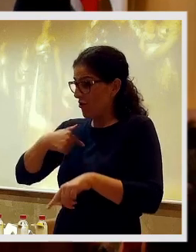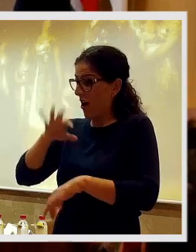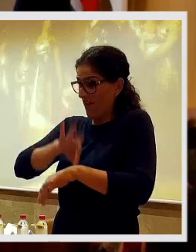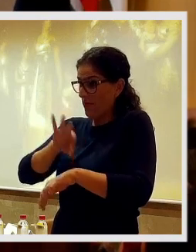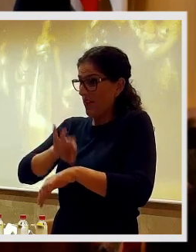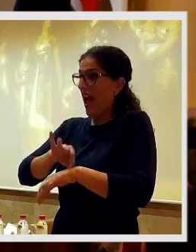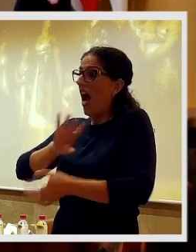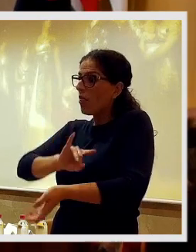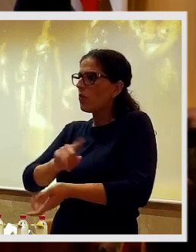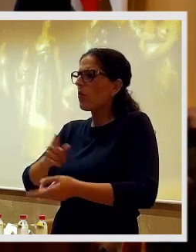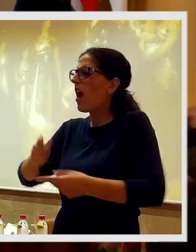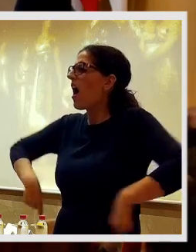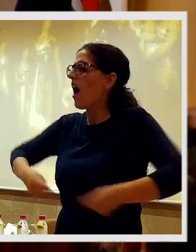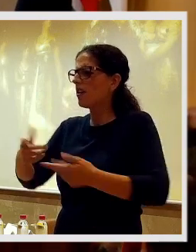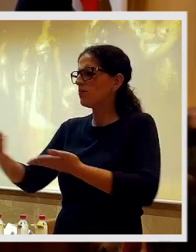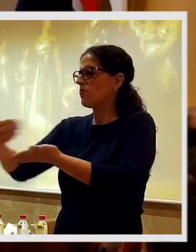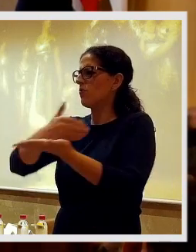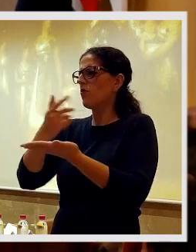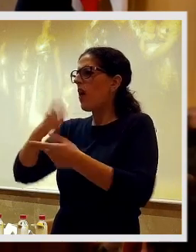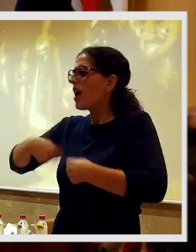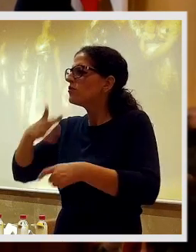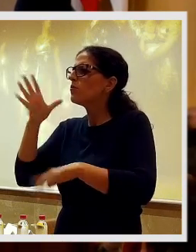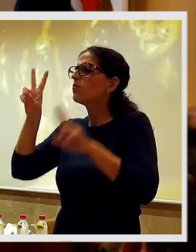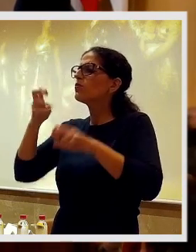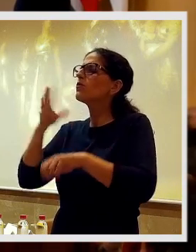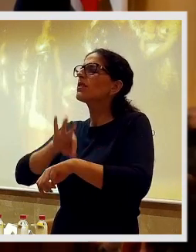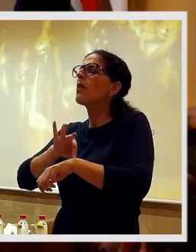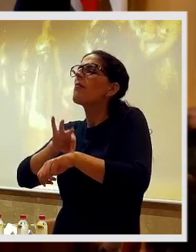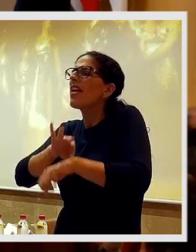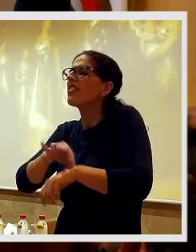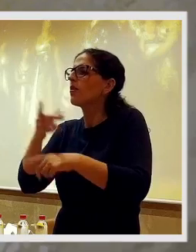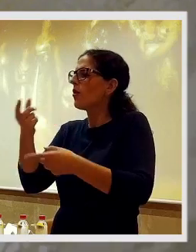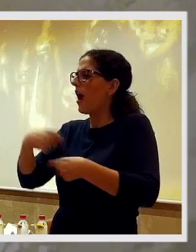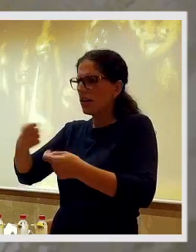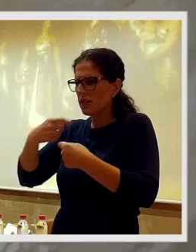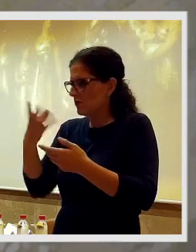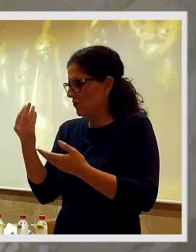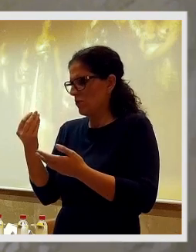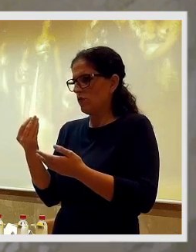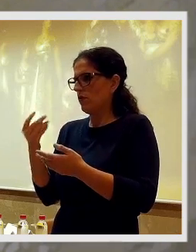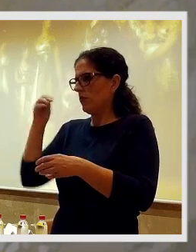sea, solo el 10% de los diabéticos son responsables del consumo del